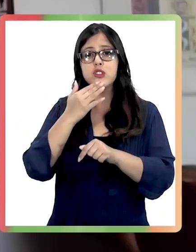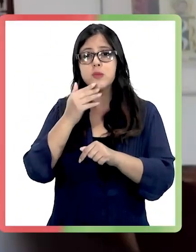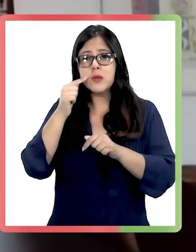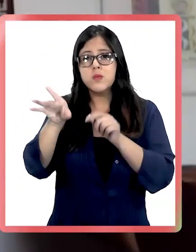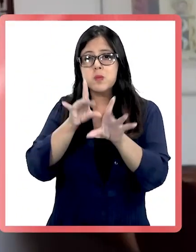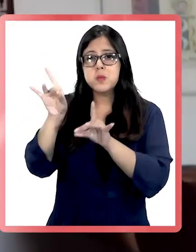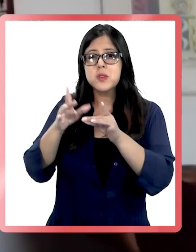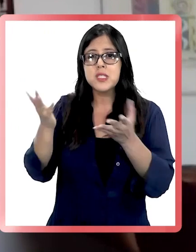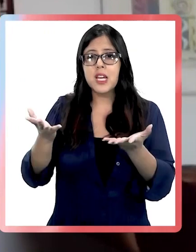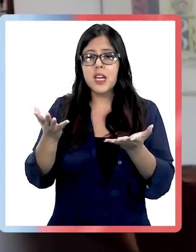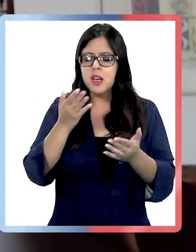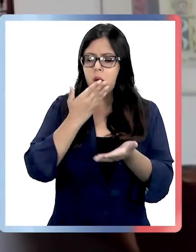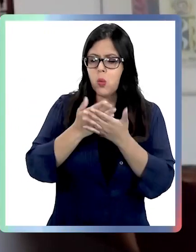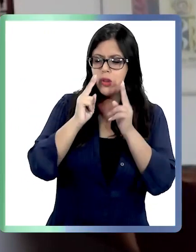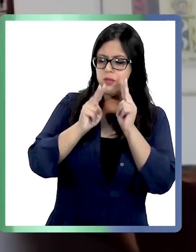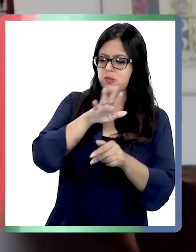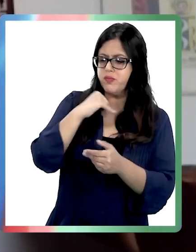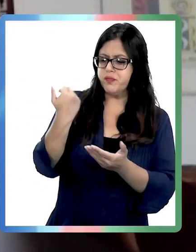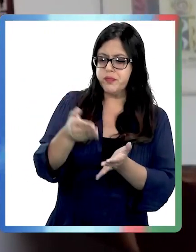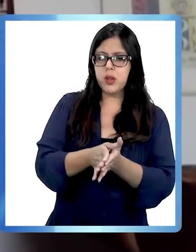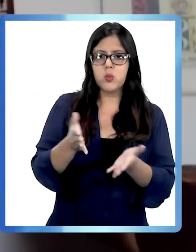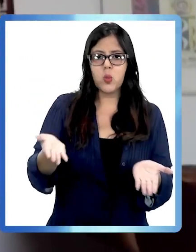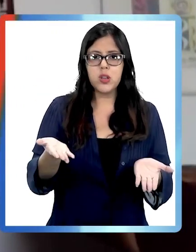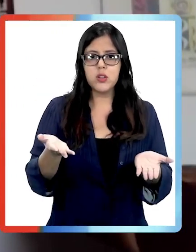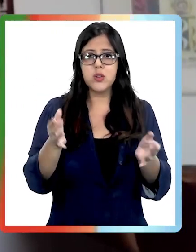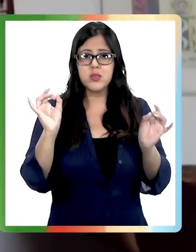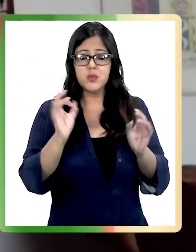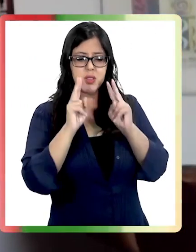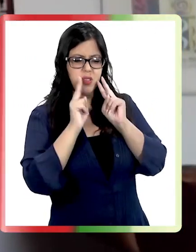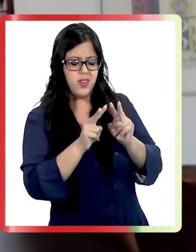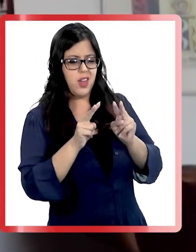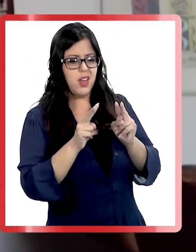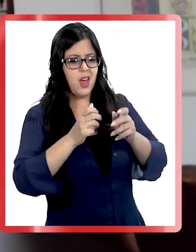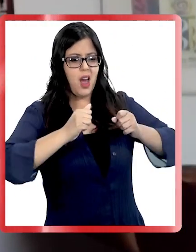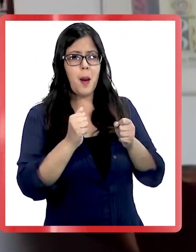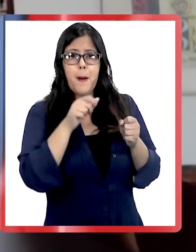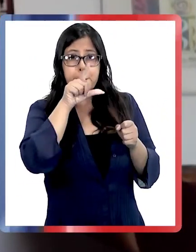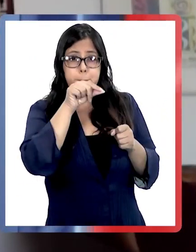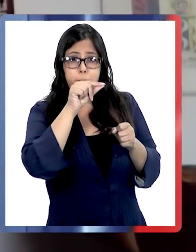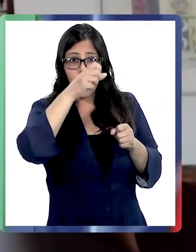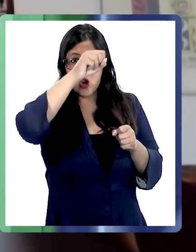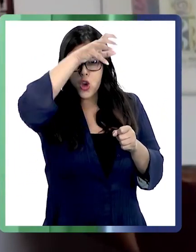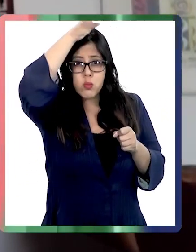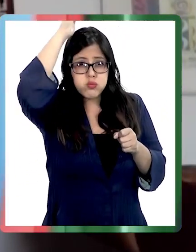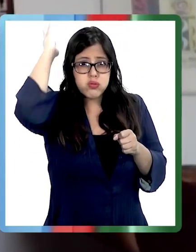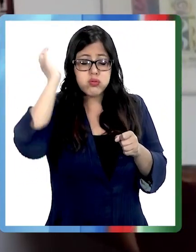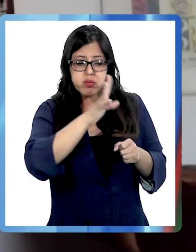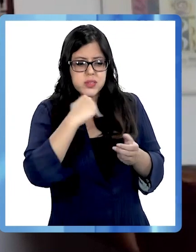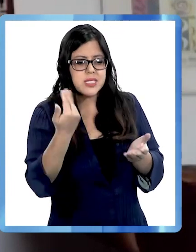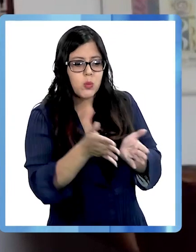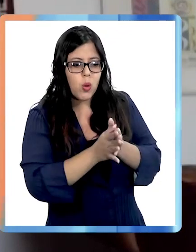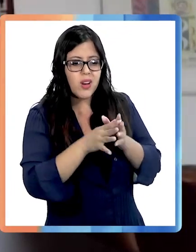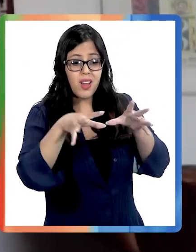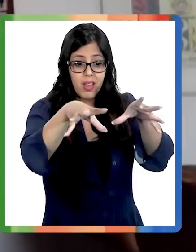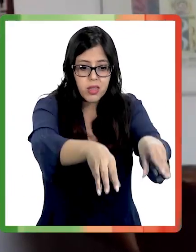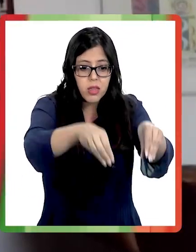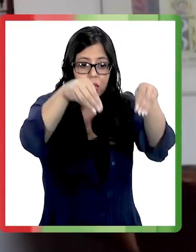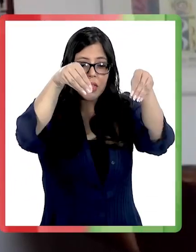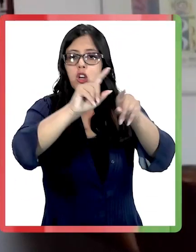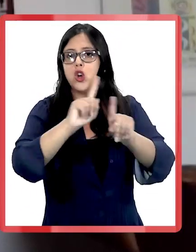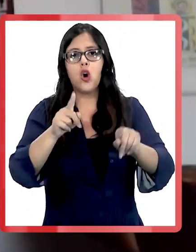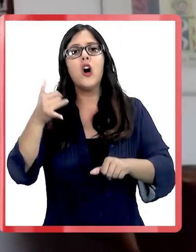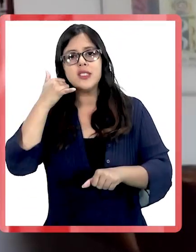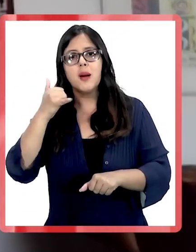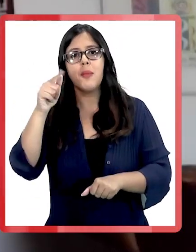y eso también se detecta a través de la mortandad. Entonces, si uno ve que sus propias aves que está criando se mueren, tampoco hay que